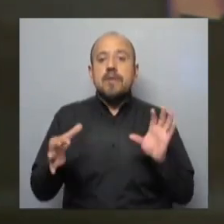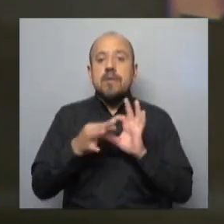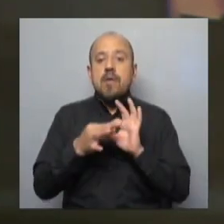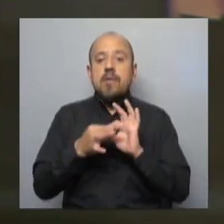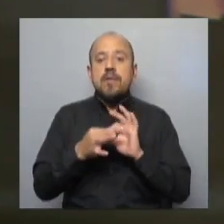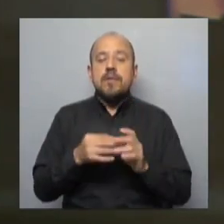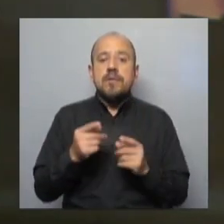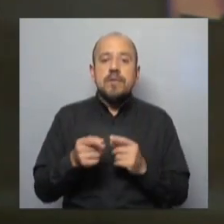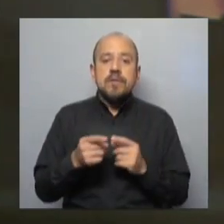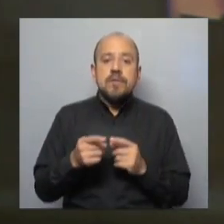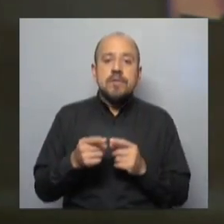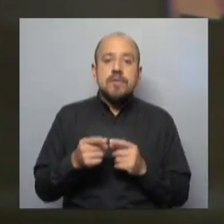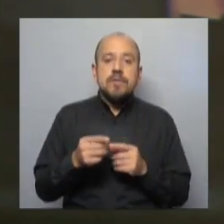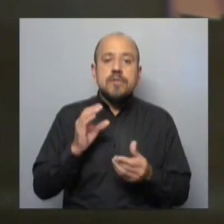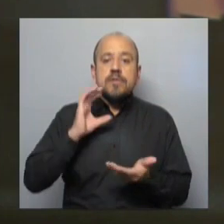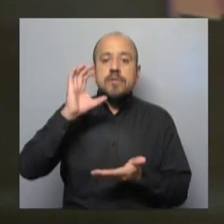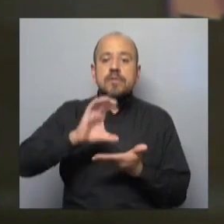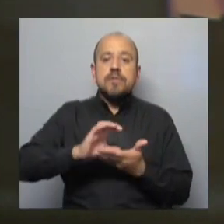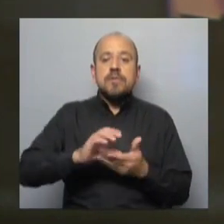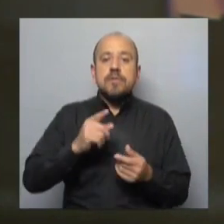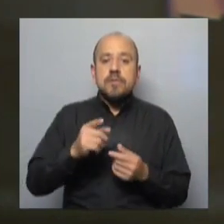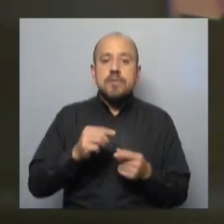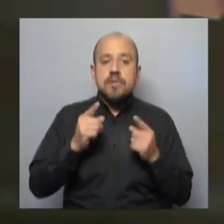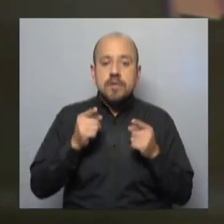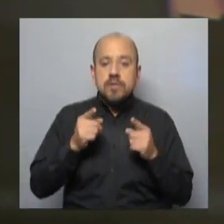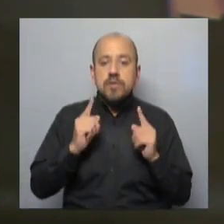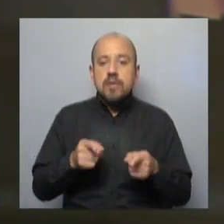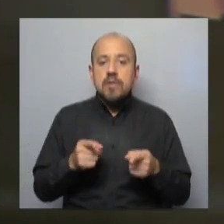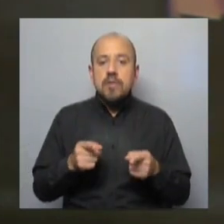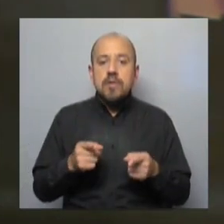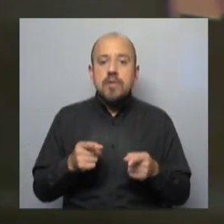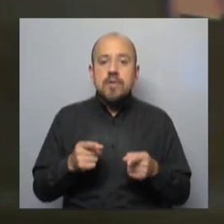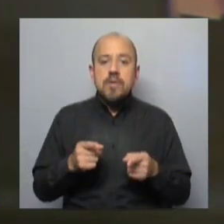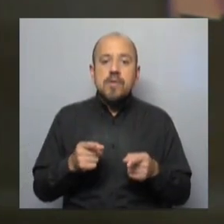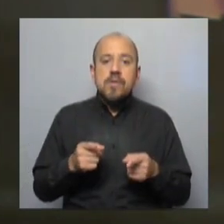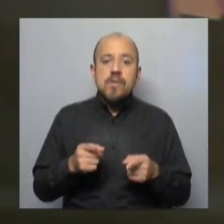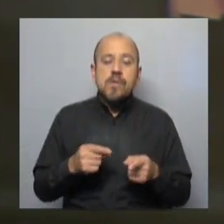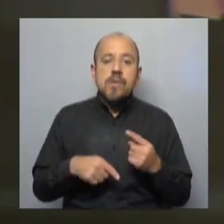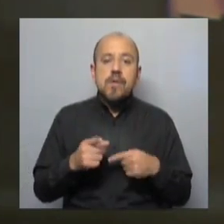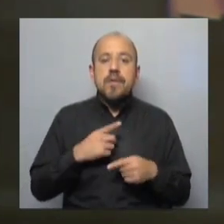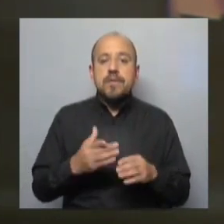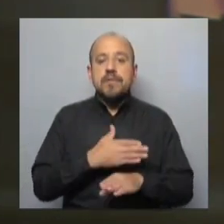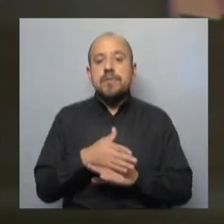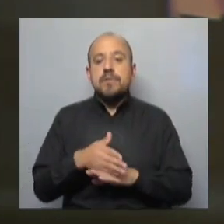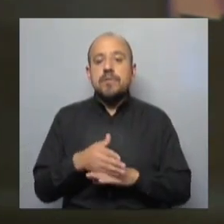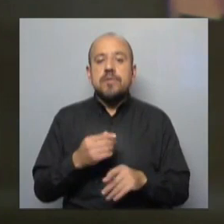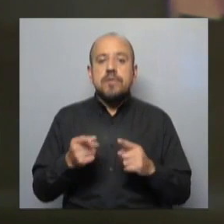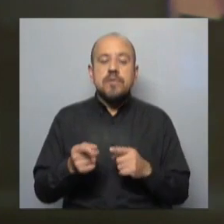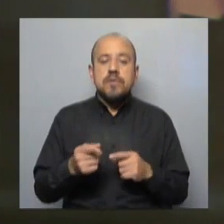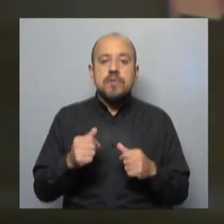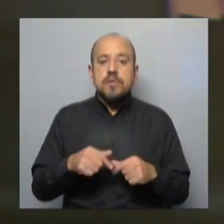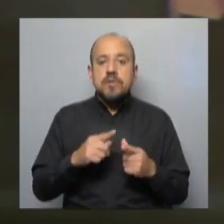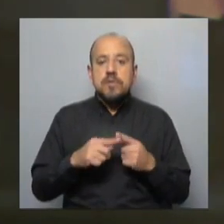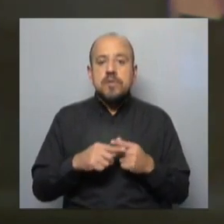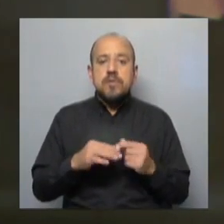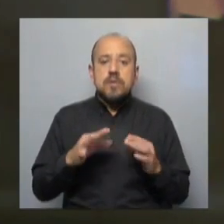con grandes inversiones transnacionales y que eso también tiene consecuencias en tanto a la soberanía de nuestro